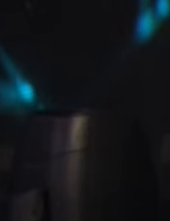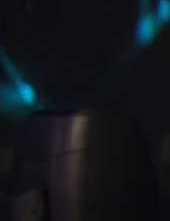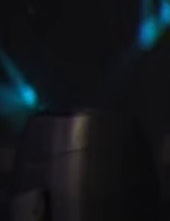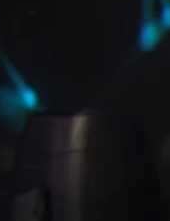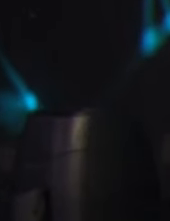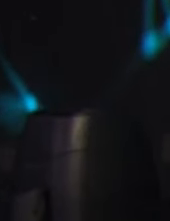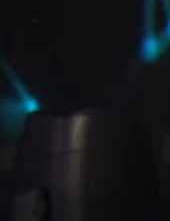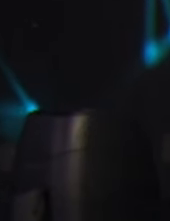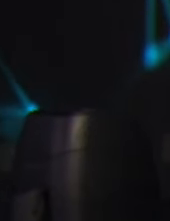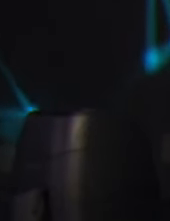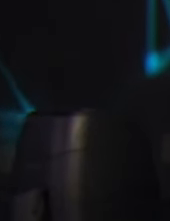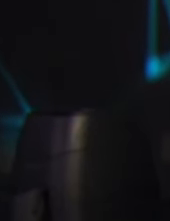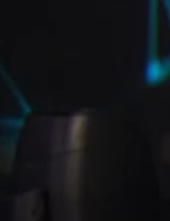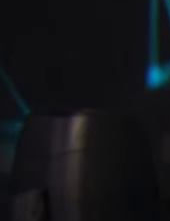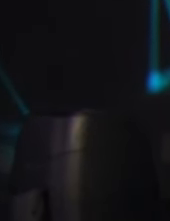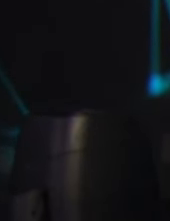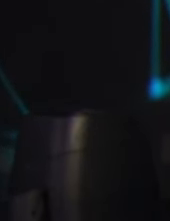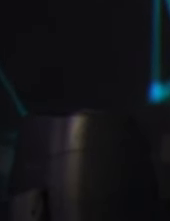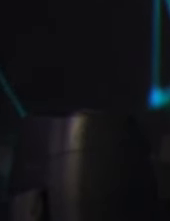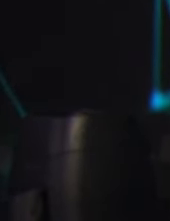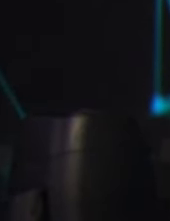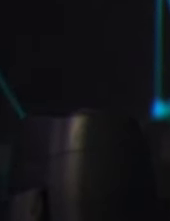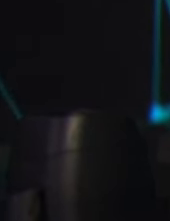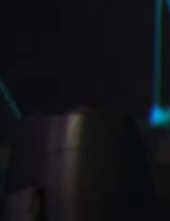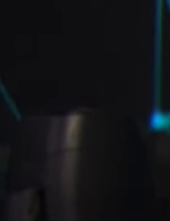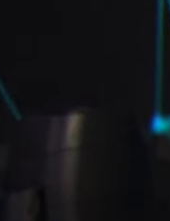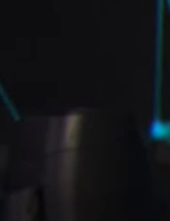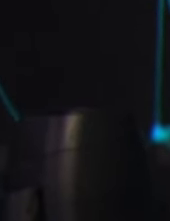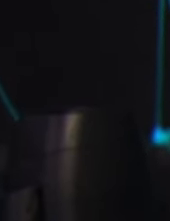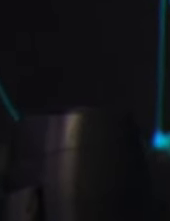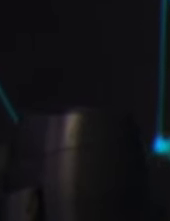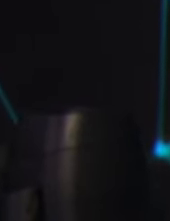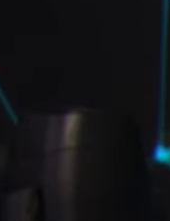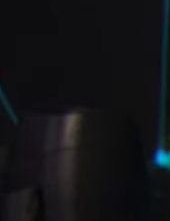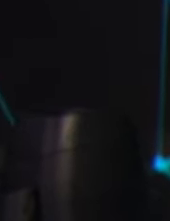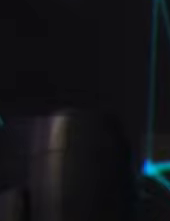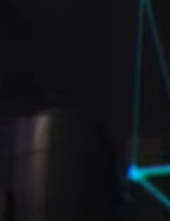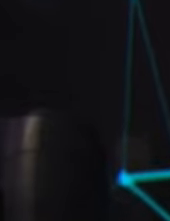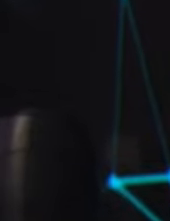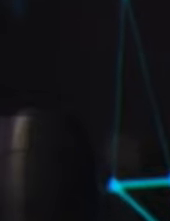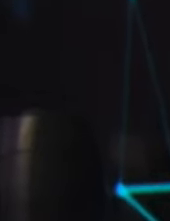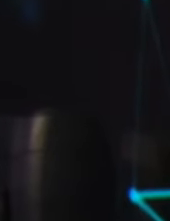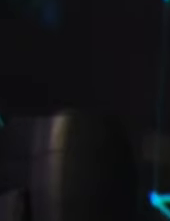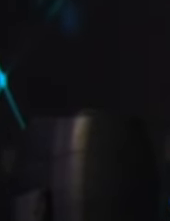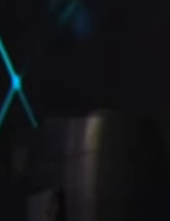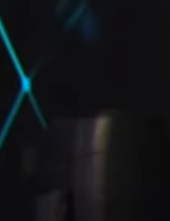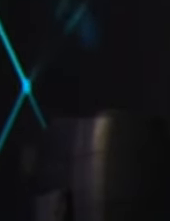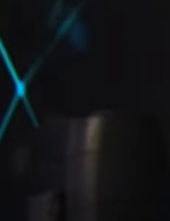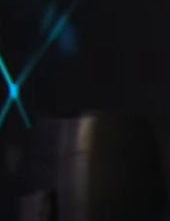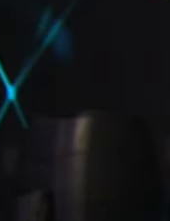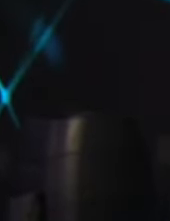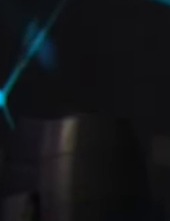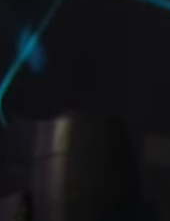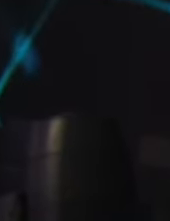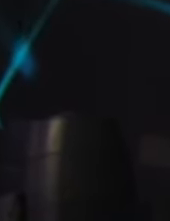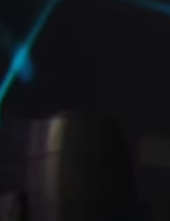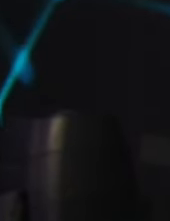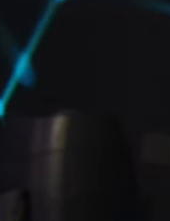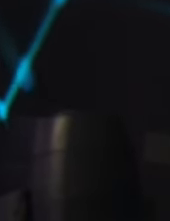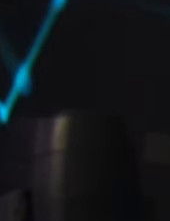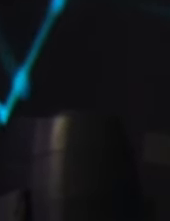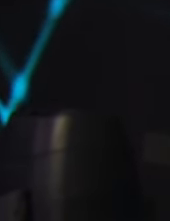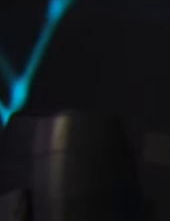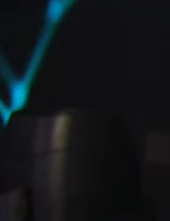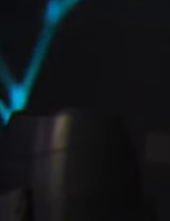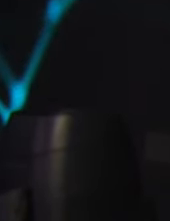de la ética de la Inteligencia artificial investigadora principal en Microsoft research también trabaja actualmente como